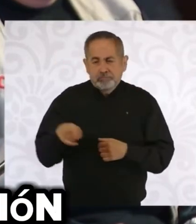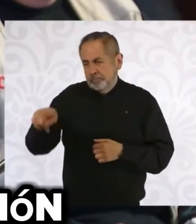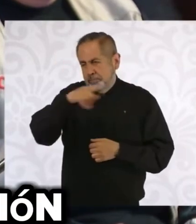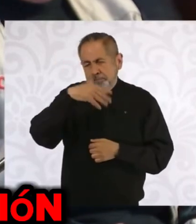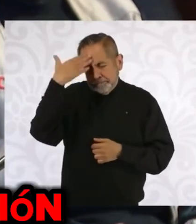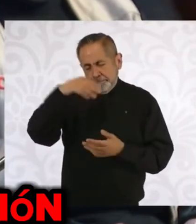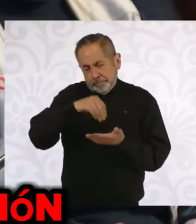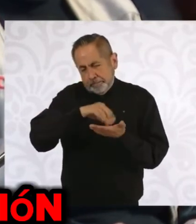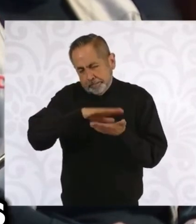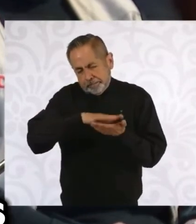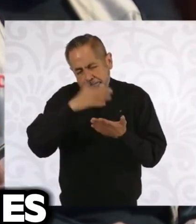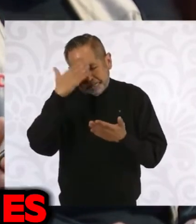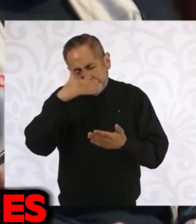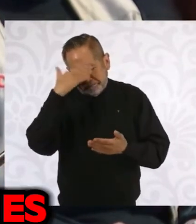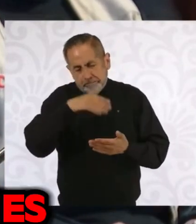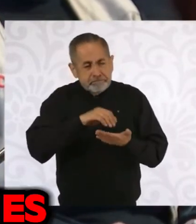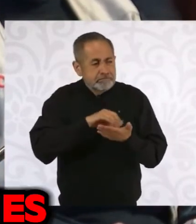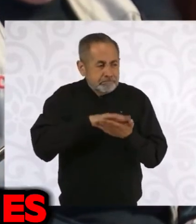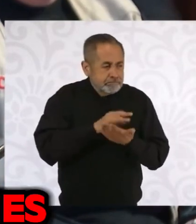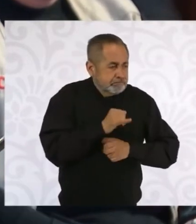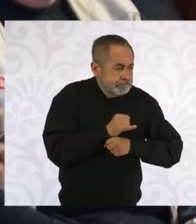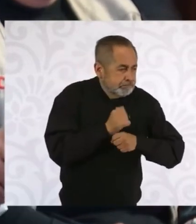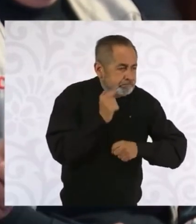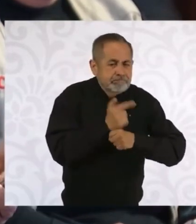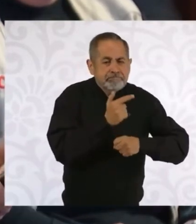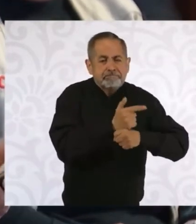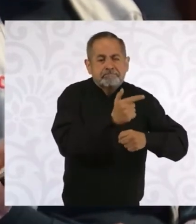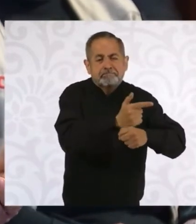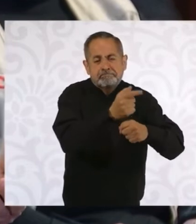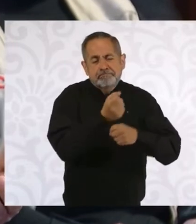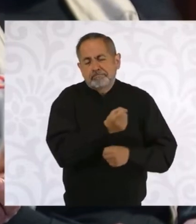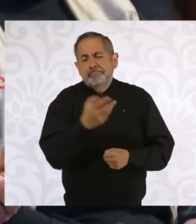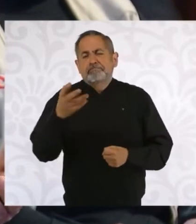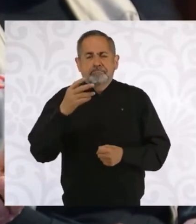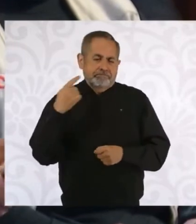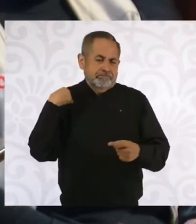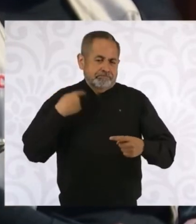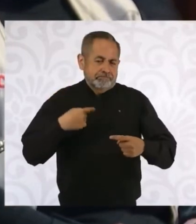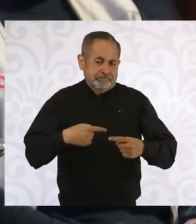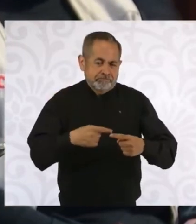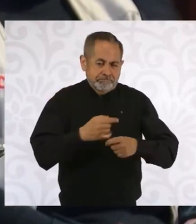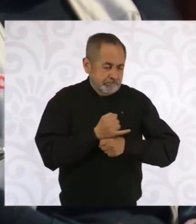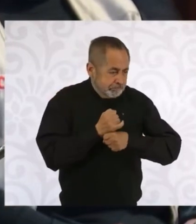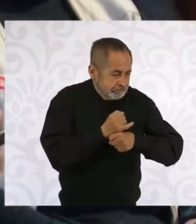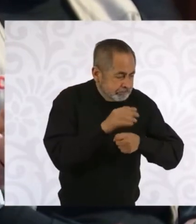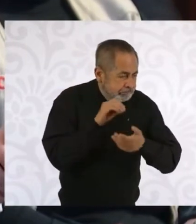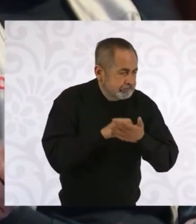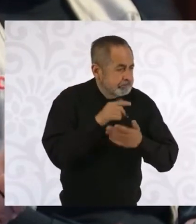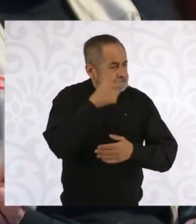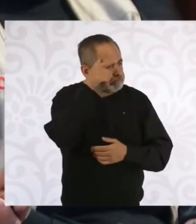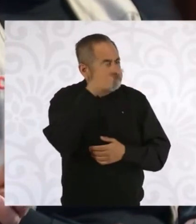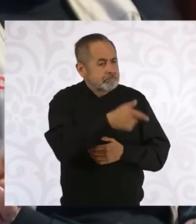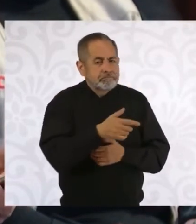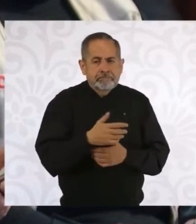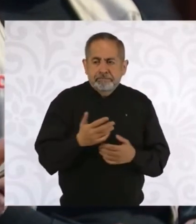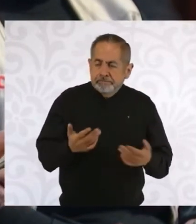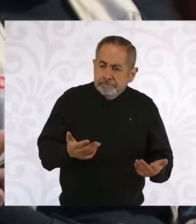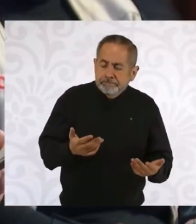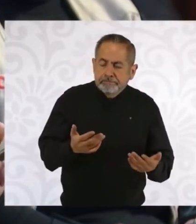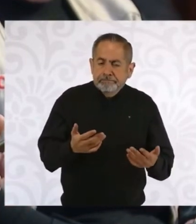documentados en otros medios de comunicación y en otras investigaciones que se han venido a dar a conocer, ¿no?